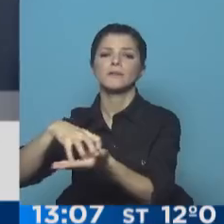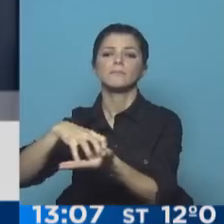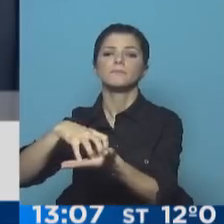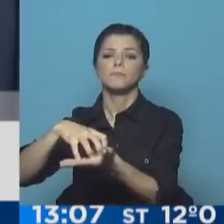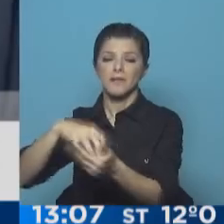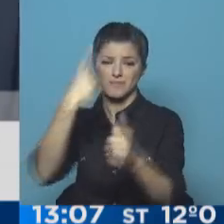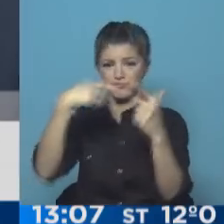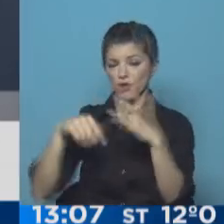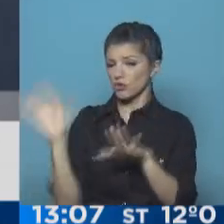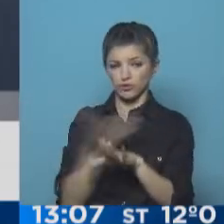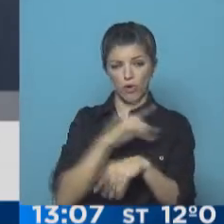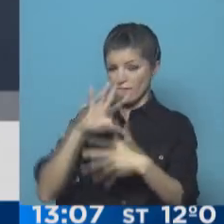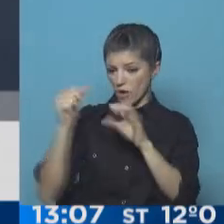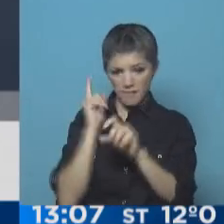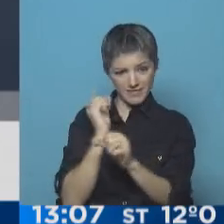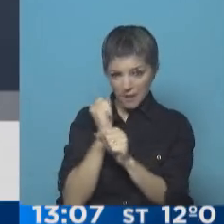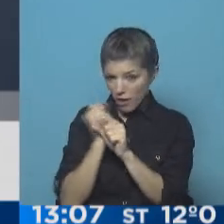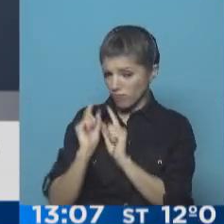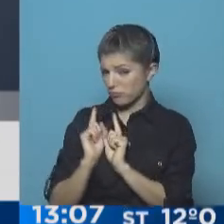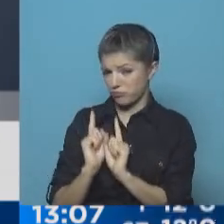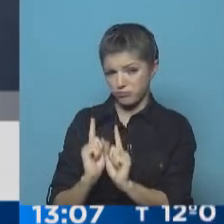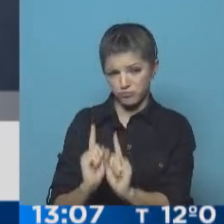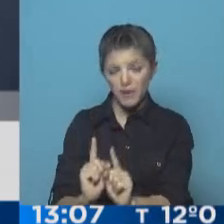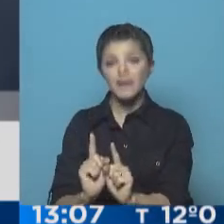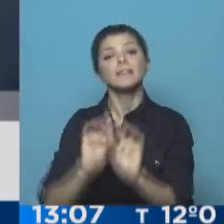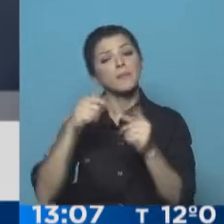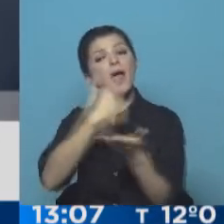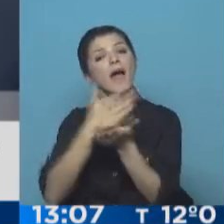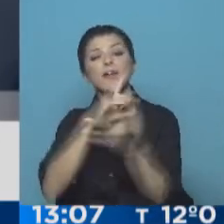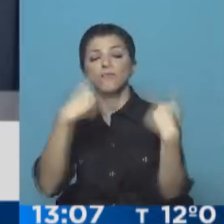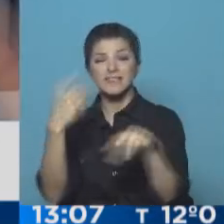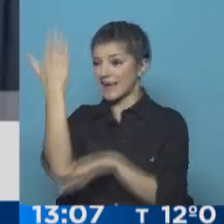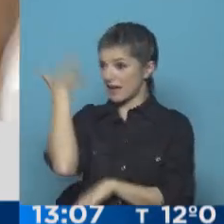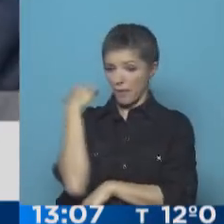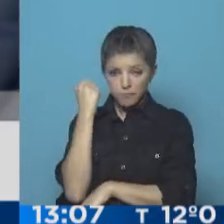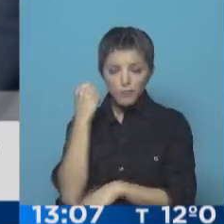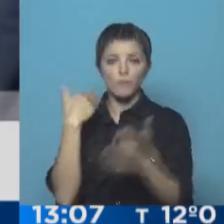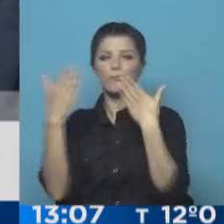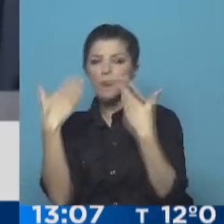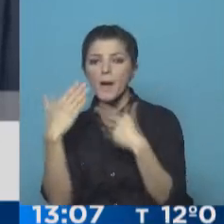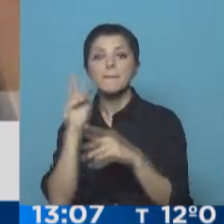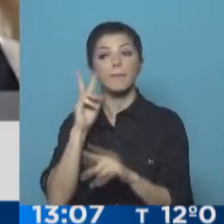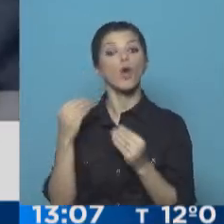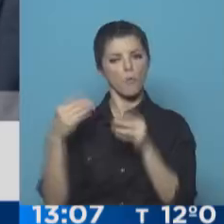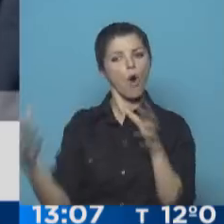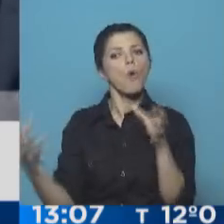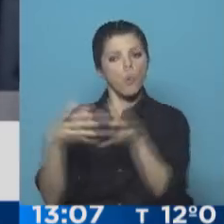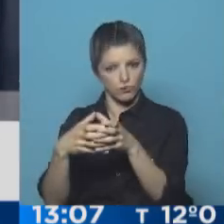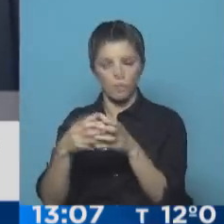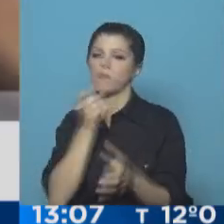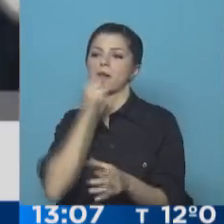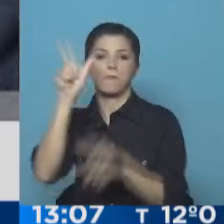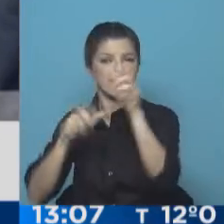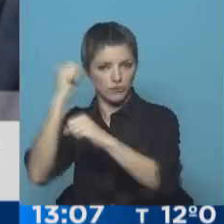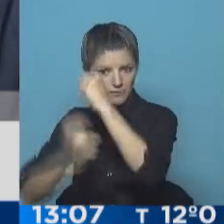civil y así cada una de las áreas donde hemos conversado para ver de qué manera juntos los empres